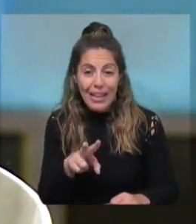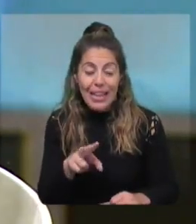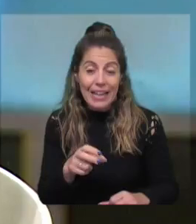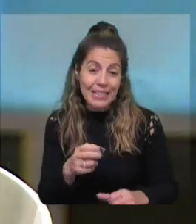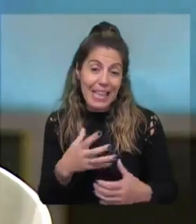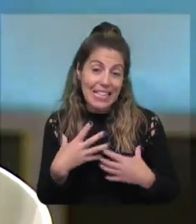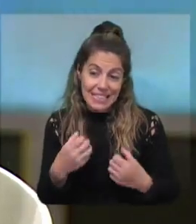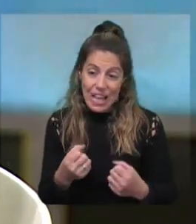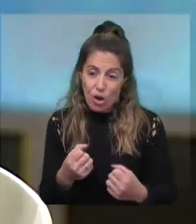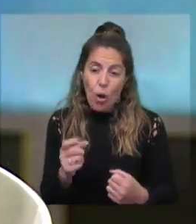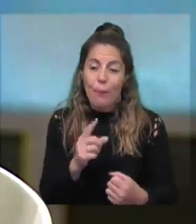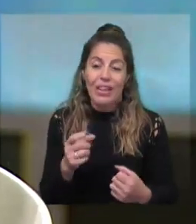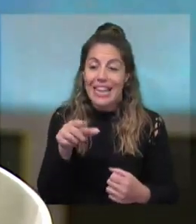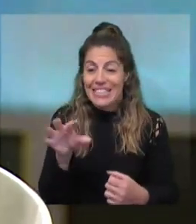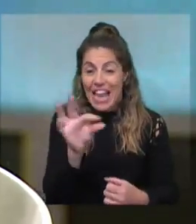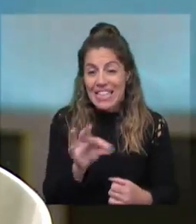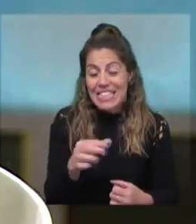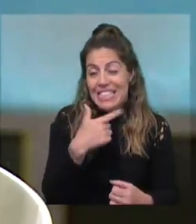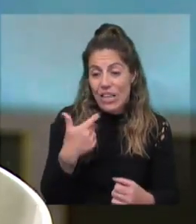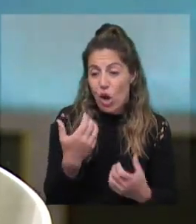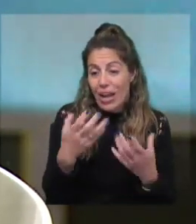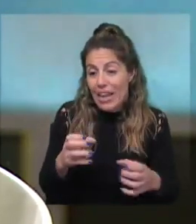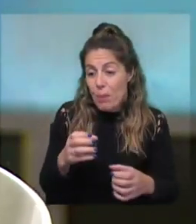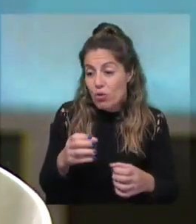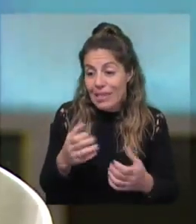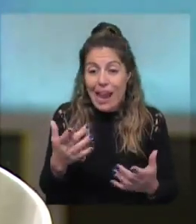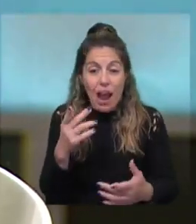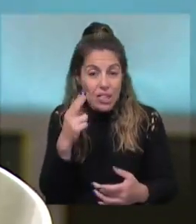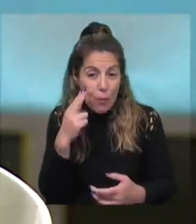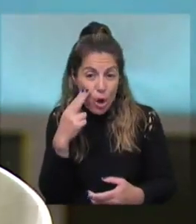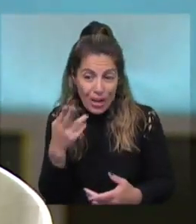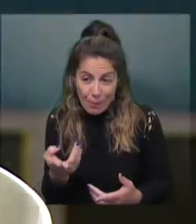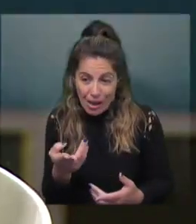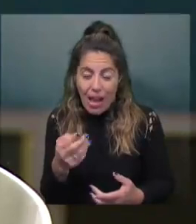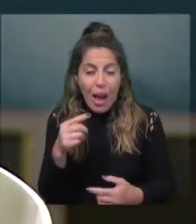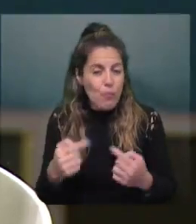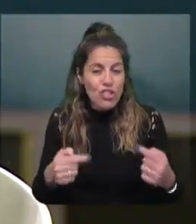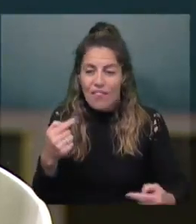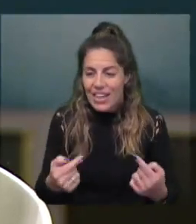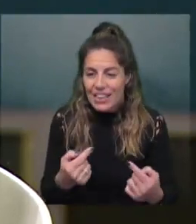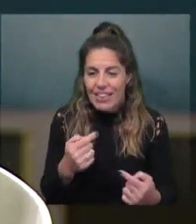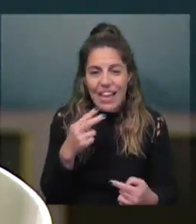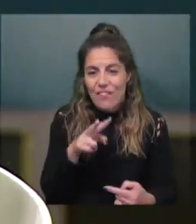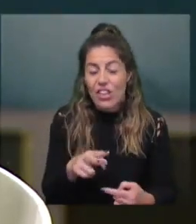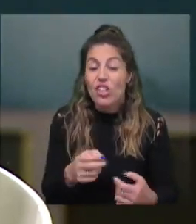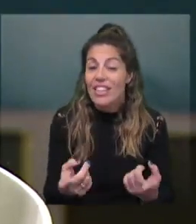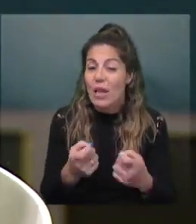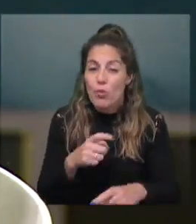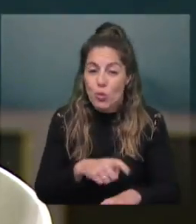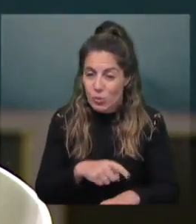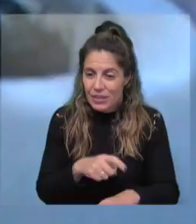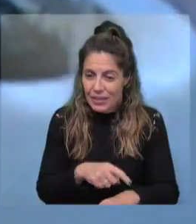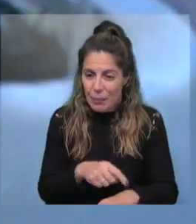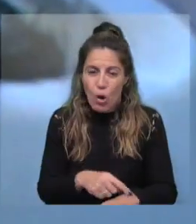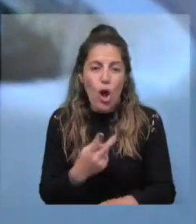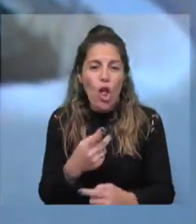es un insecto que no queremos afectar. Entonces hay como muchas variables ahí que tenemos que ir viendo. Lleva un tiempito, pero... Bueno,